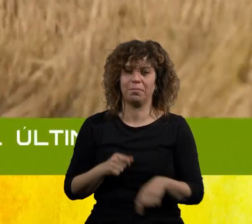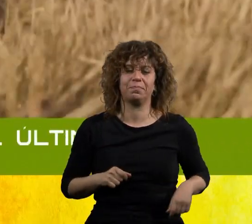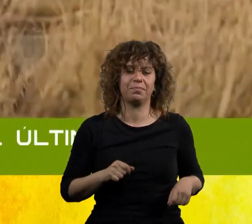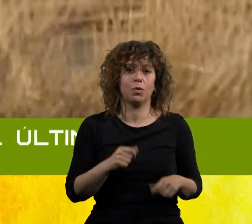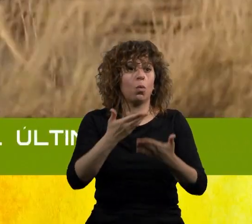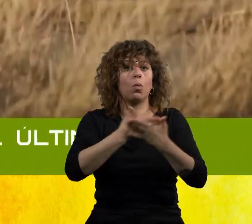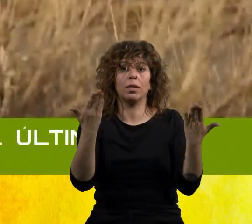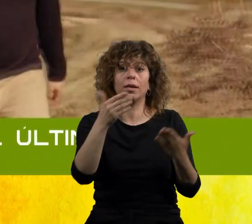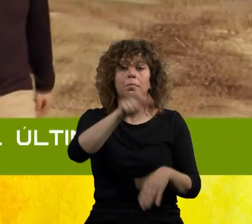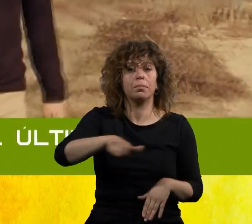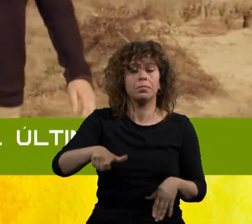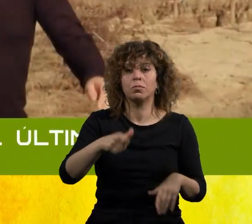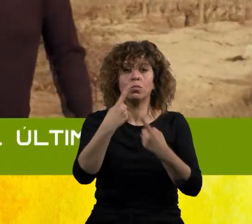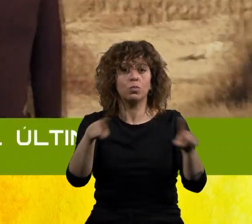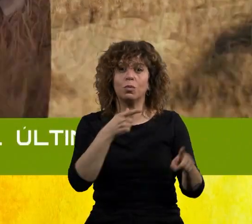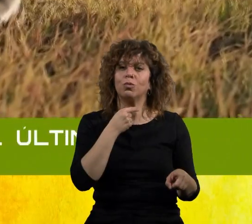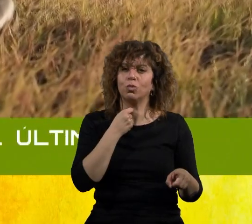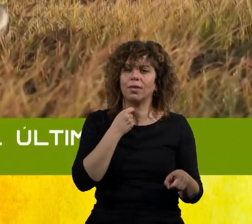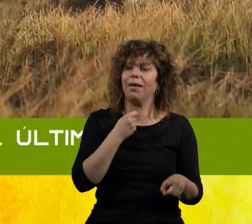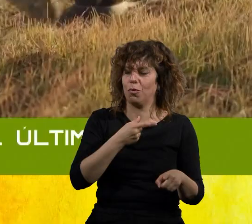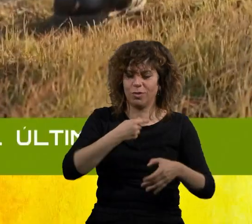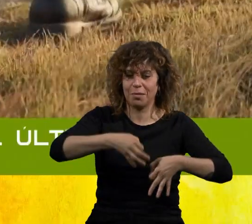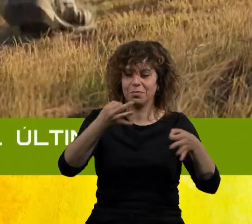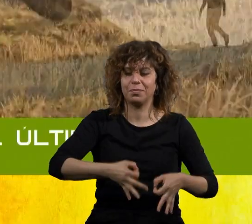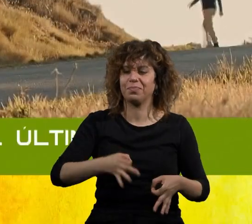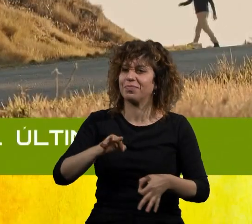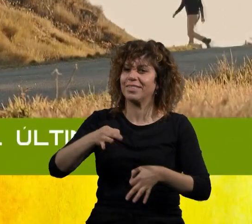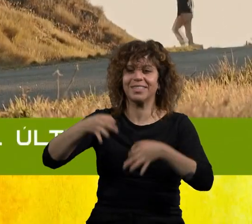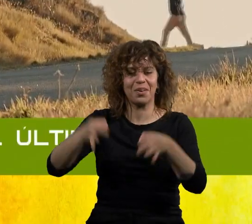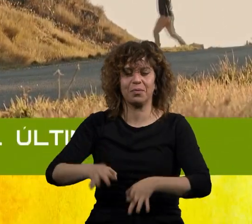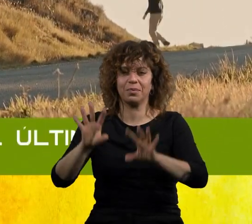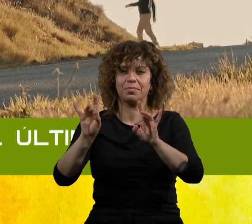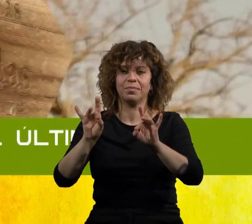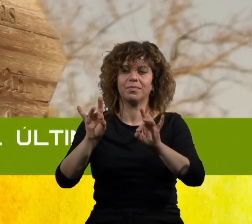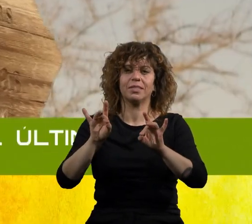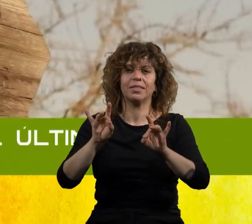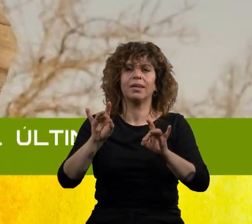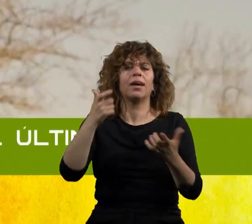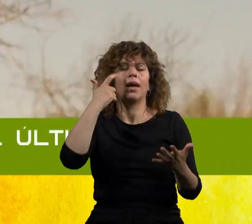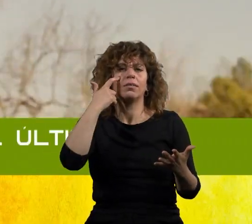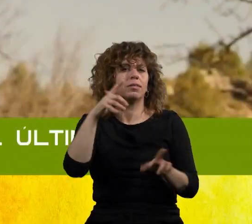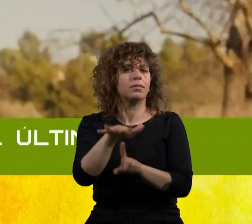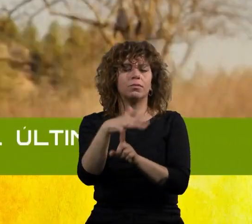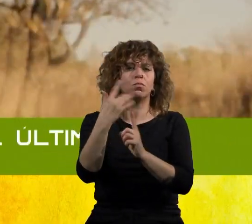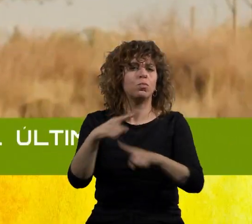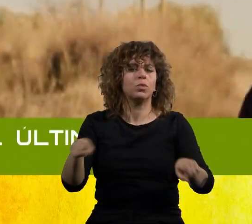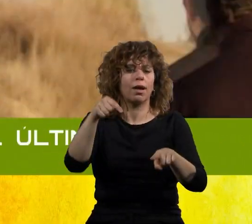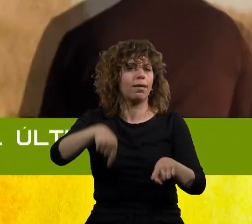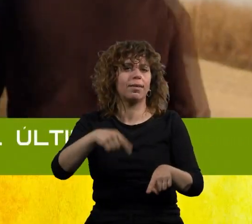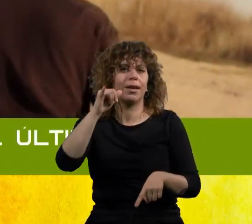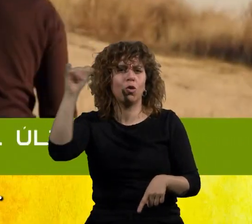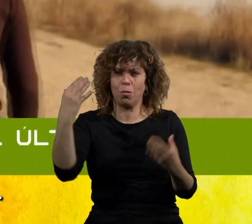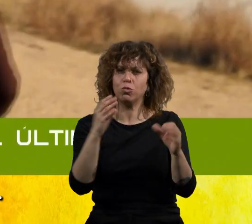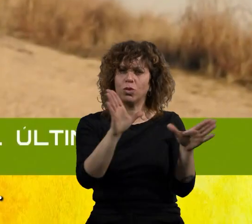persona que le guste la música un poquito, le va a gustar. O sea, seguro que sí. Sí. Oye, ¿cómo veis el panorama musical aquí en La Rioja? Hay